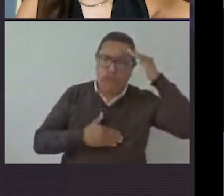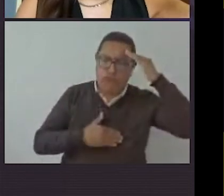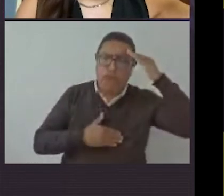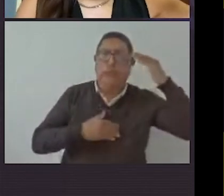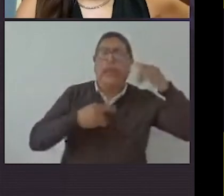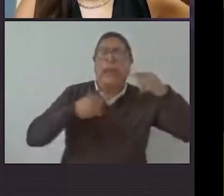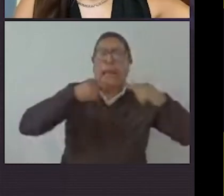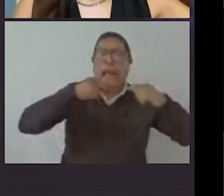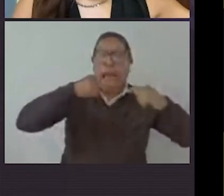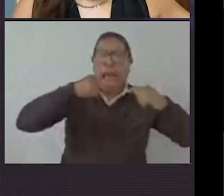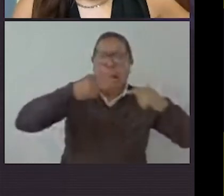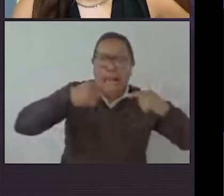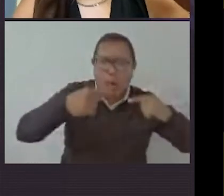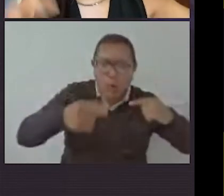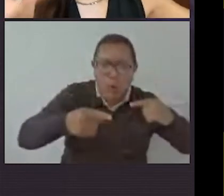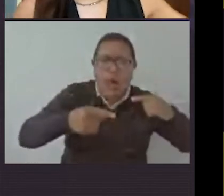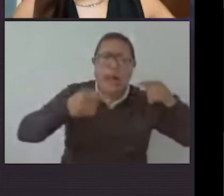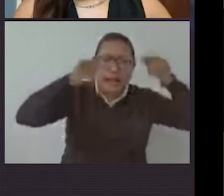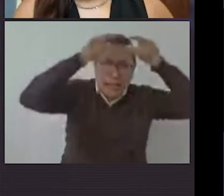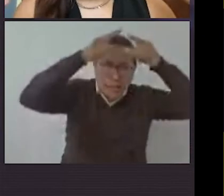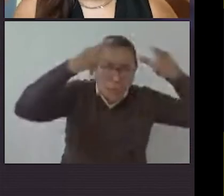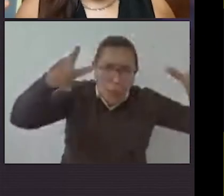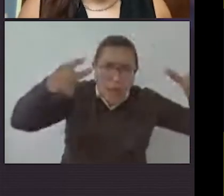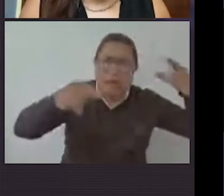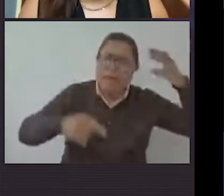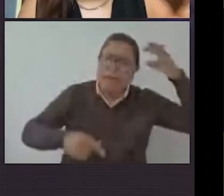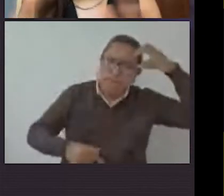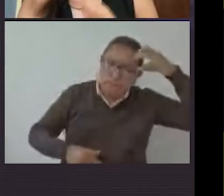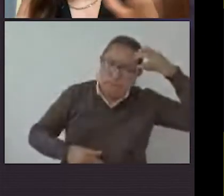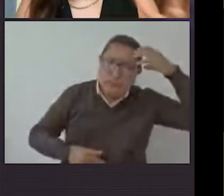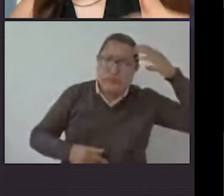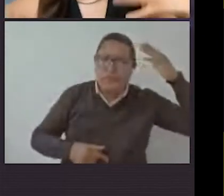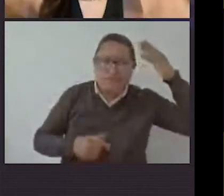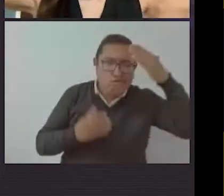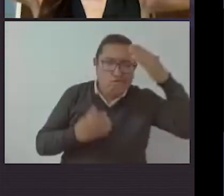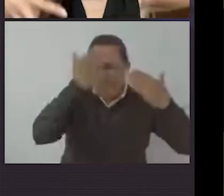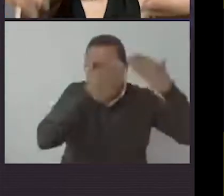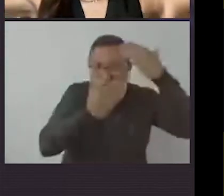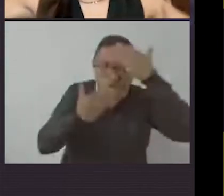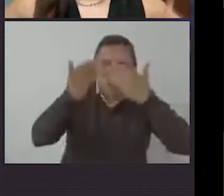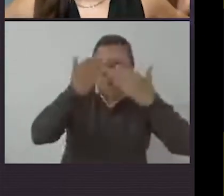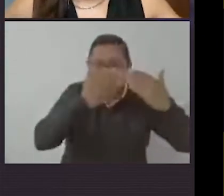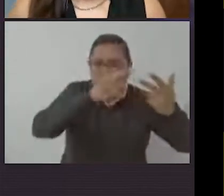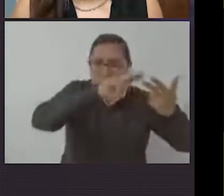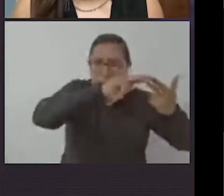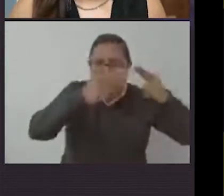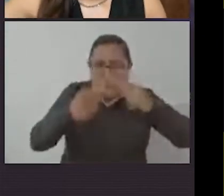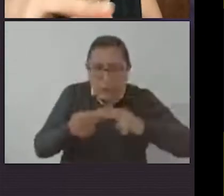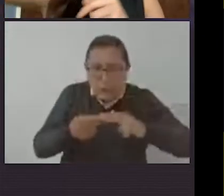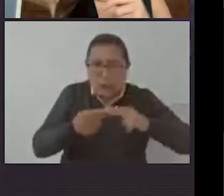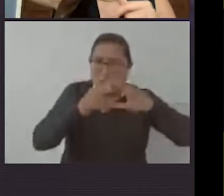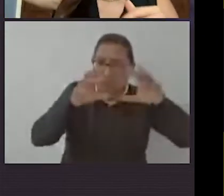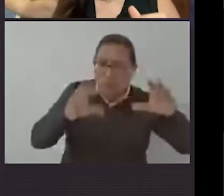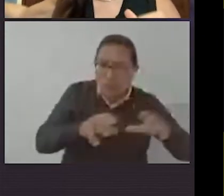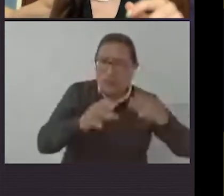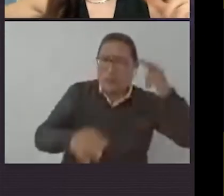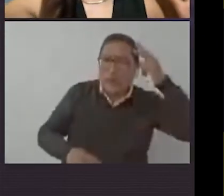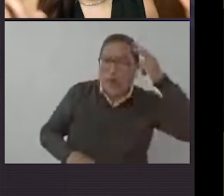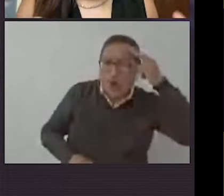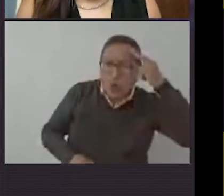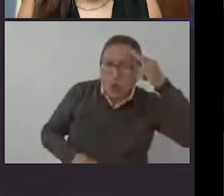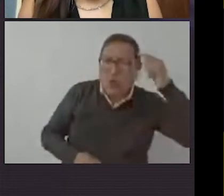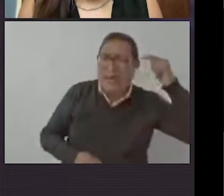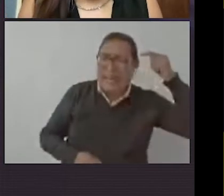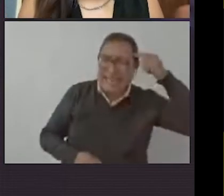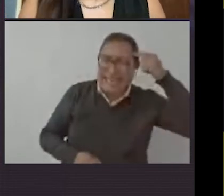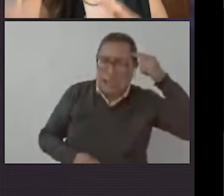funciones motoras, de la par es la parte analítica, lógica, está relacionada con las acciones que nosotros tomamos, como mover el